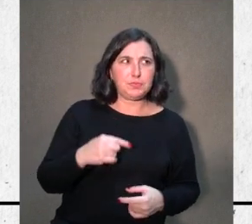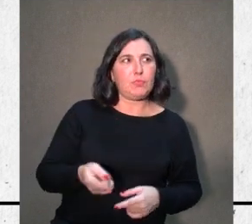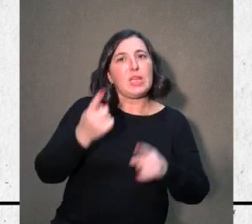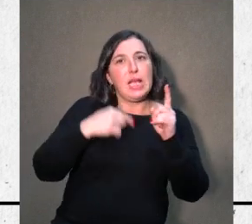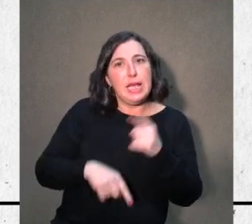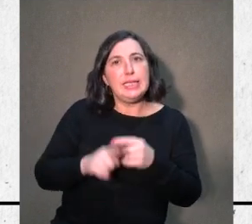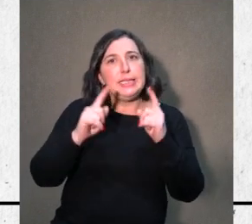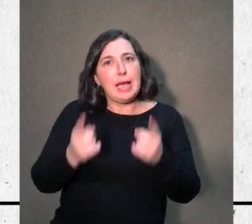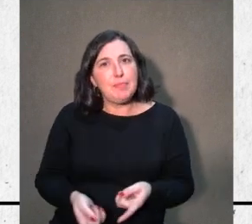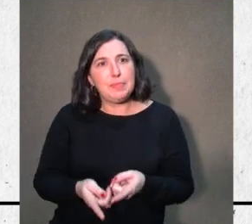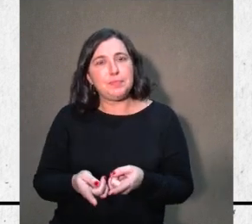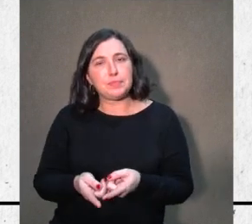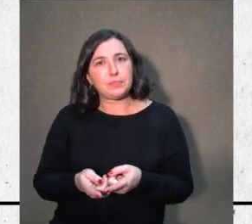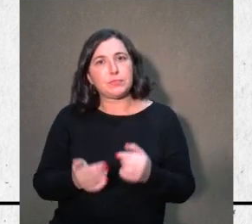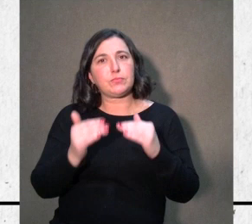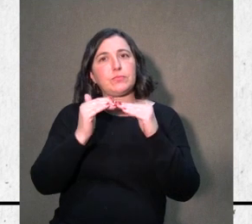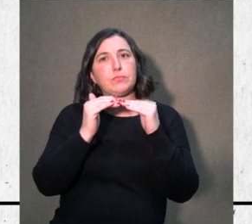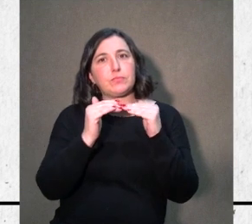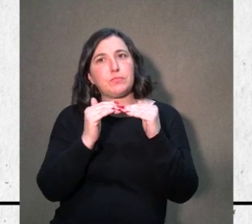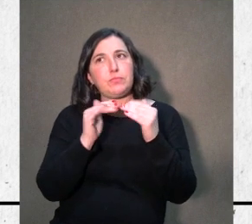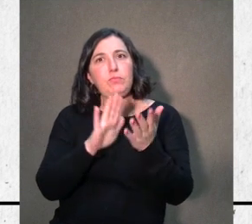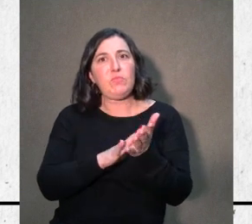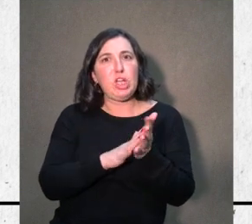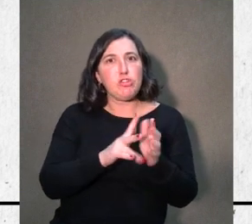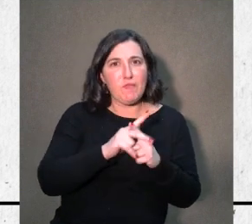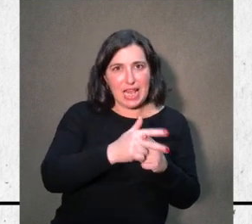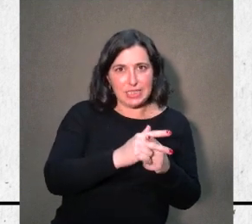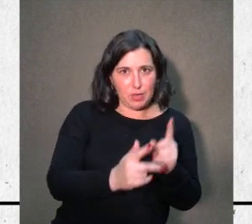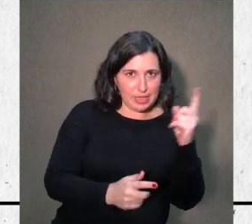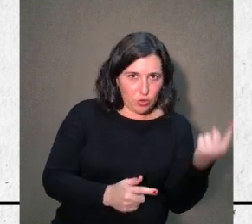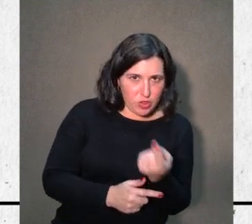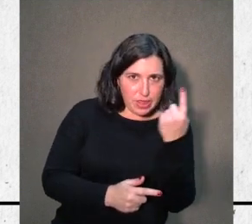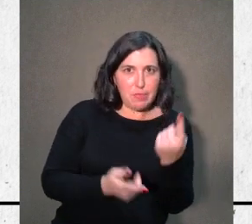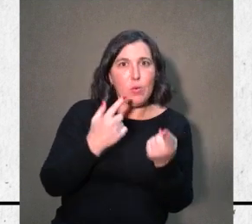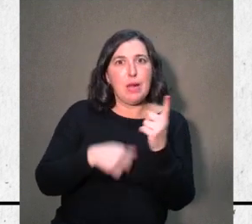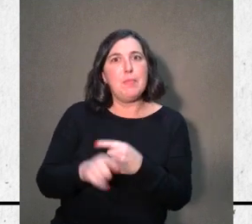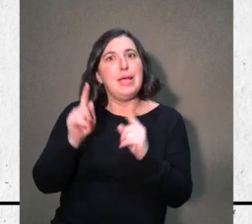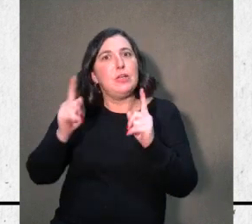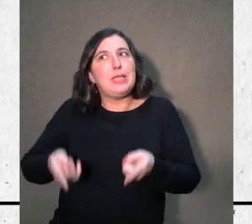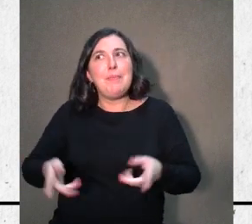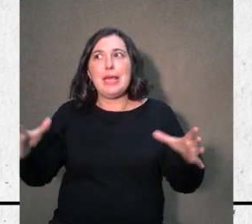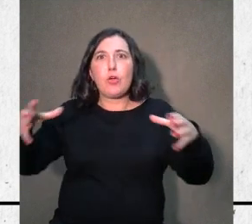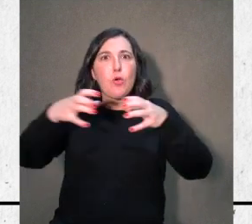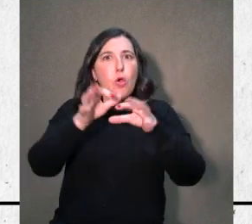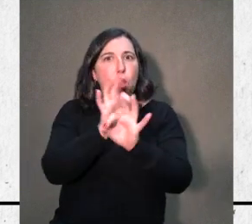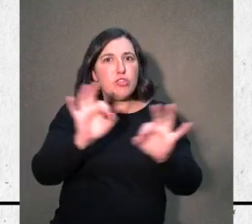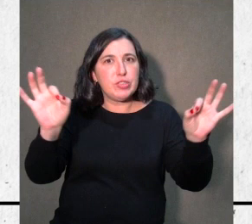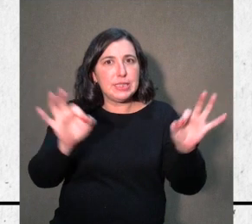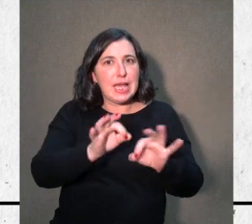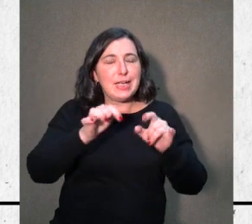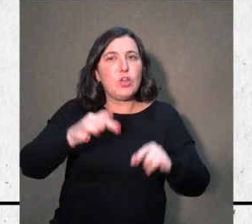lo que es el instrumento individual. Y después para los conciertos, yo creo que el concierto es como una actividad bastante